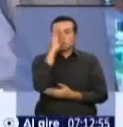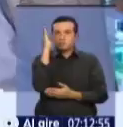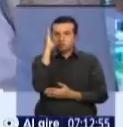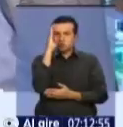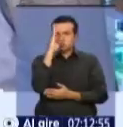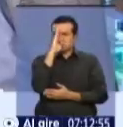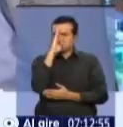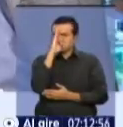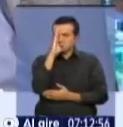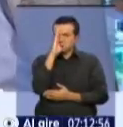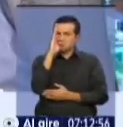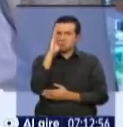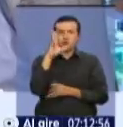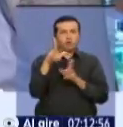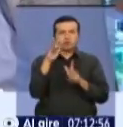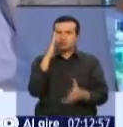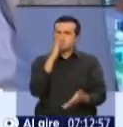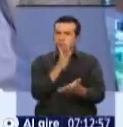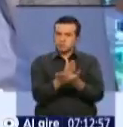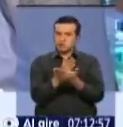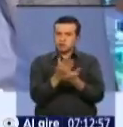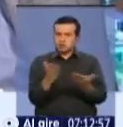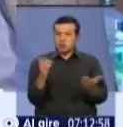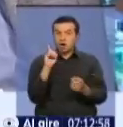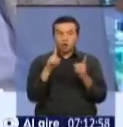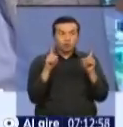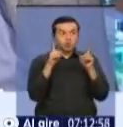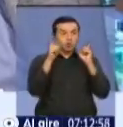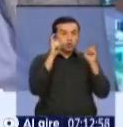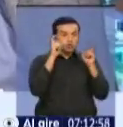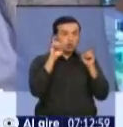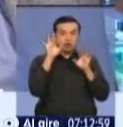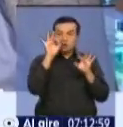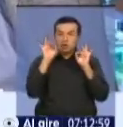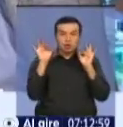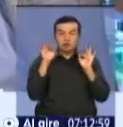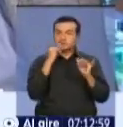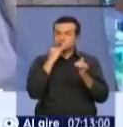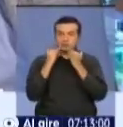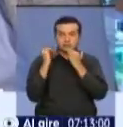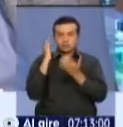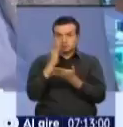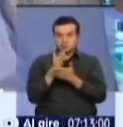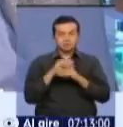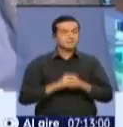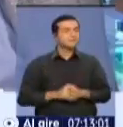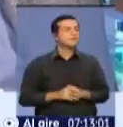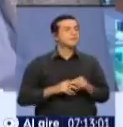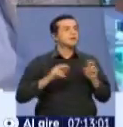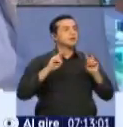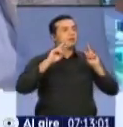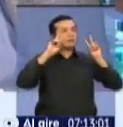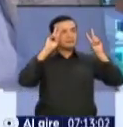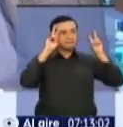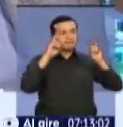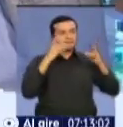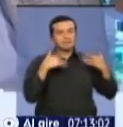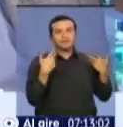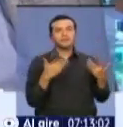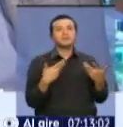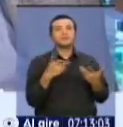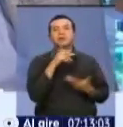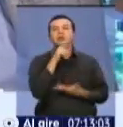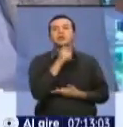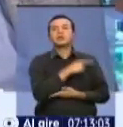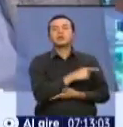objetividad para evitar la corrupción precisamente de los órganos de control. Pero tú me hablas en función o en base de